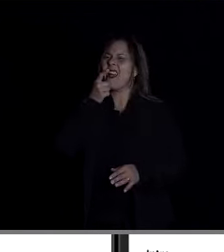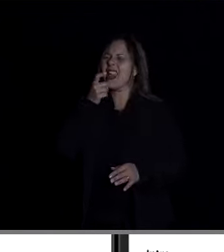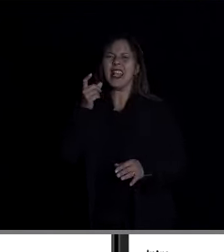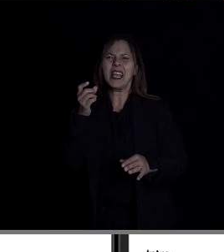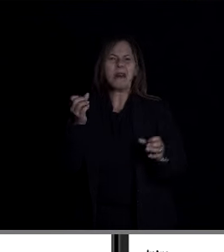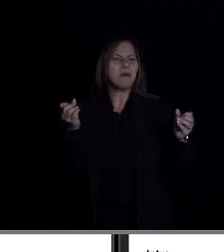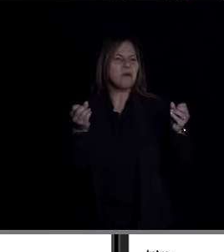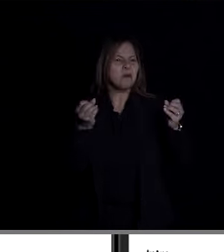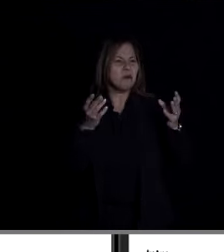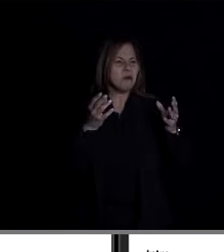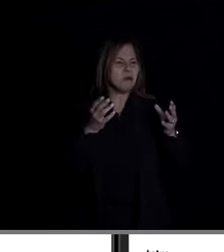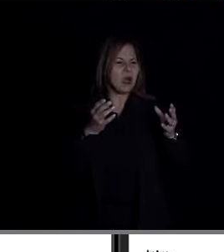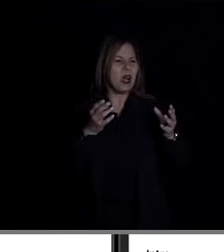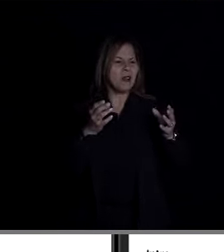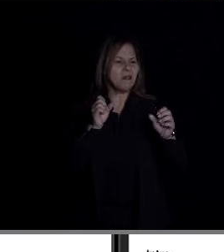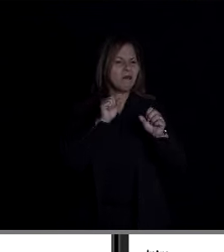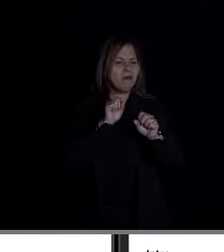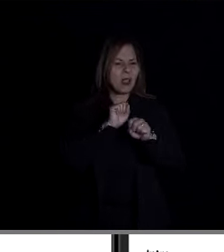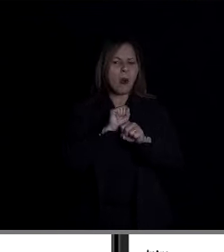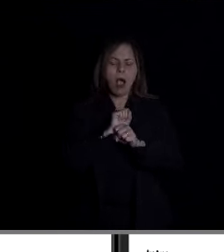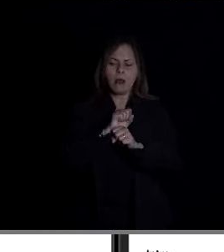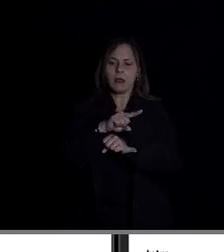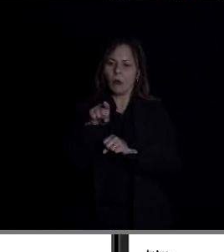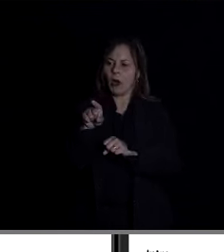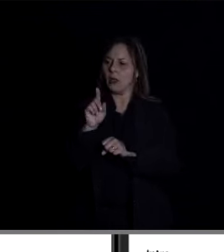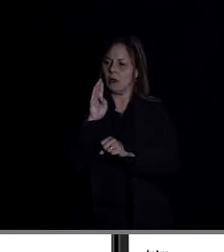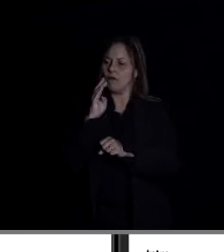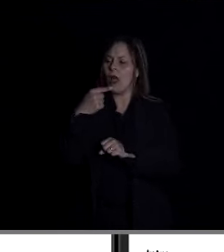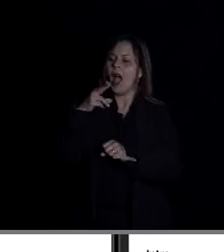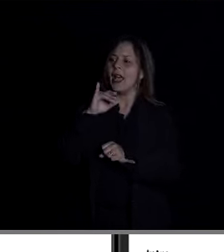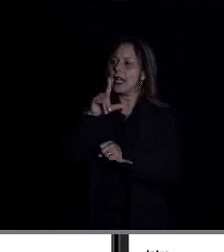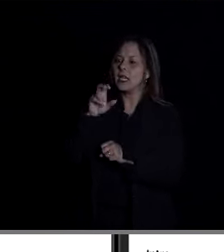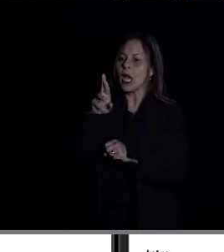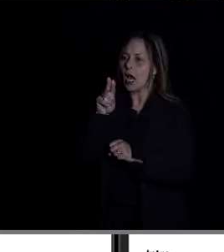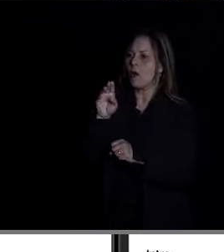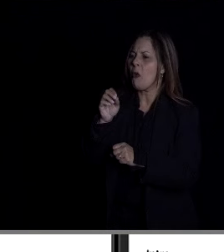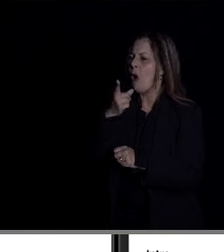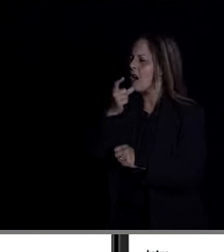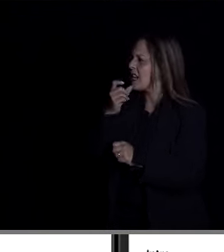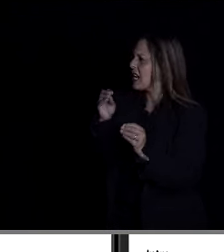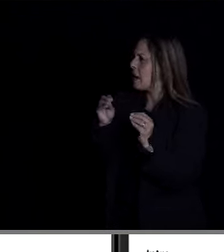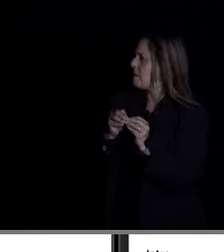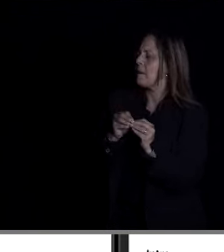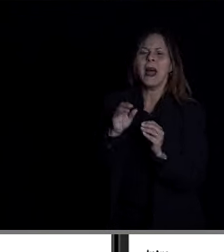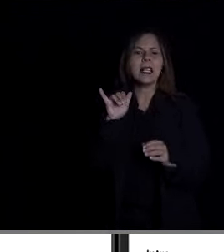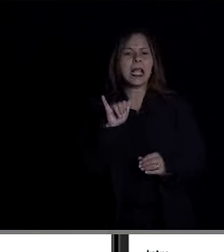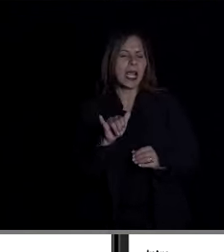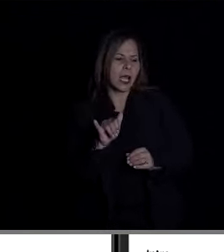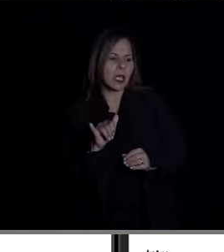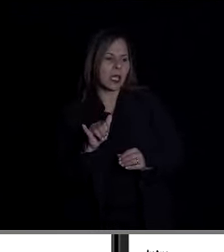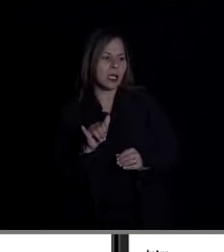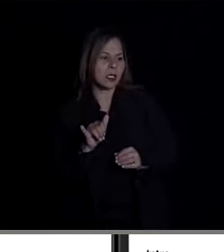un puñado bregando con eso? Se me queda. Guillermo, ¿quién más se me queda?